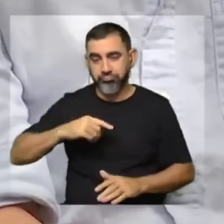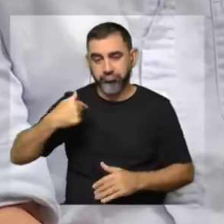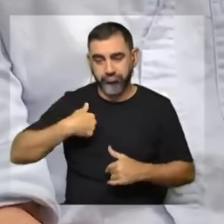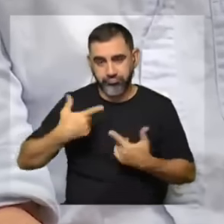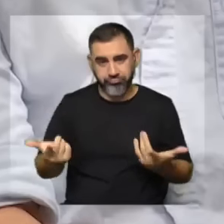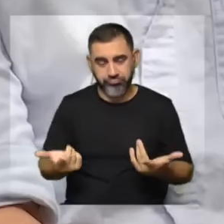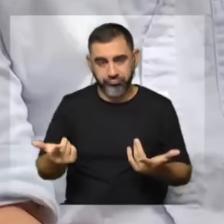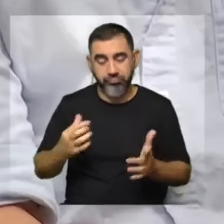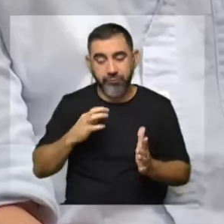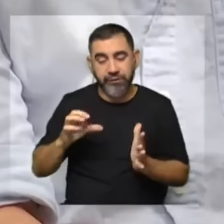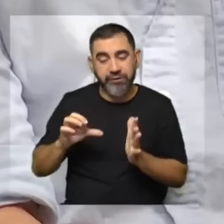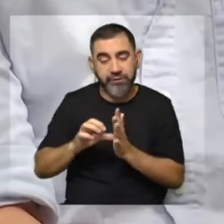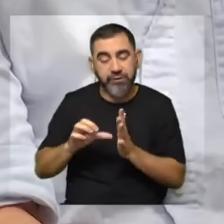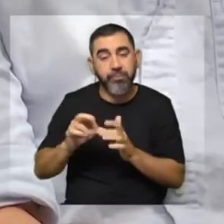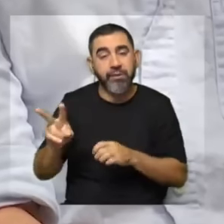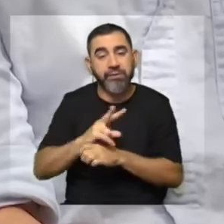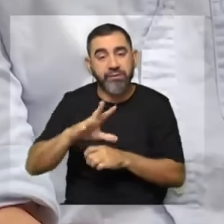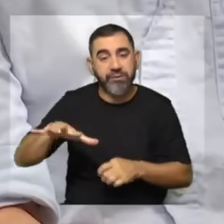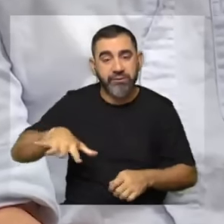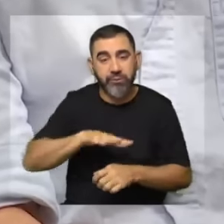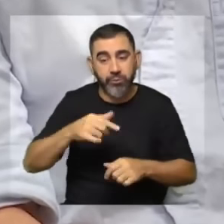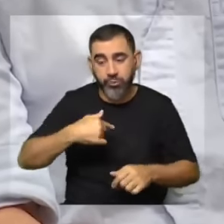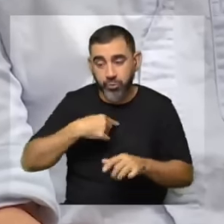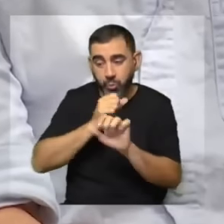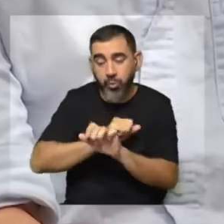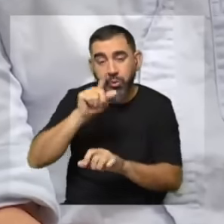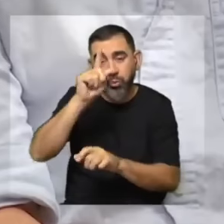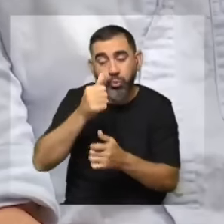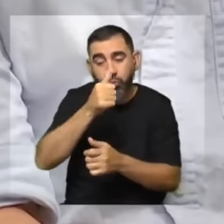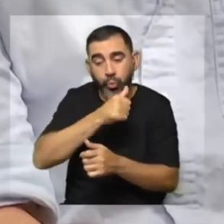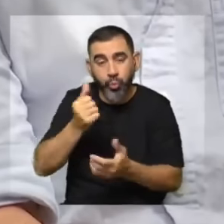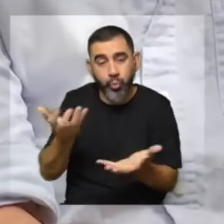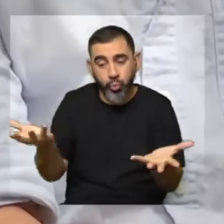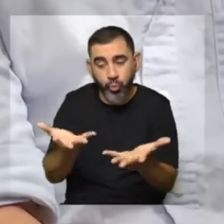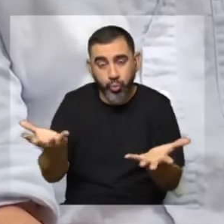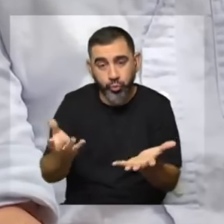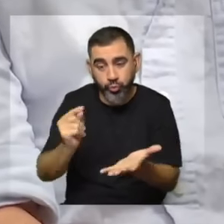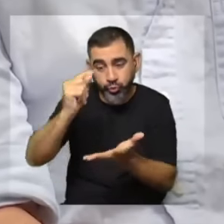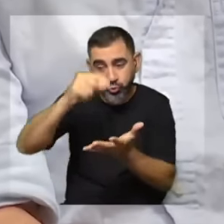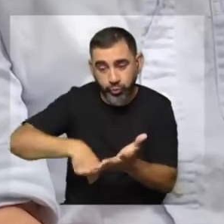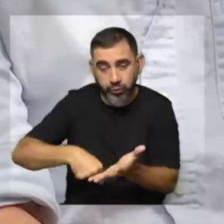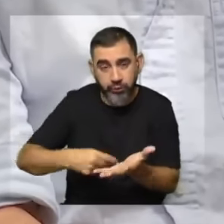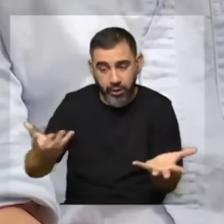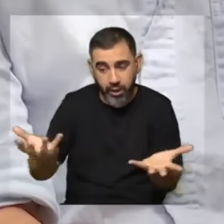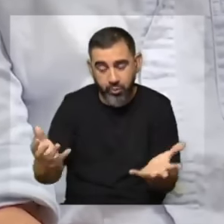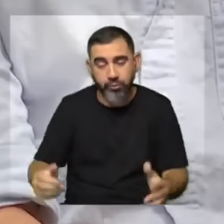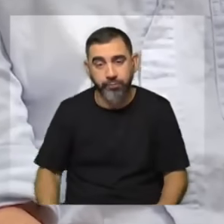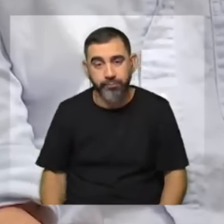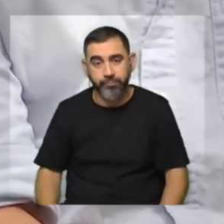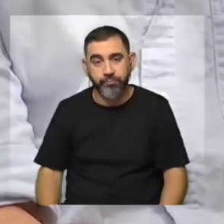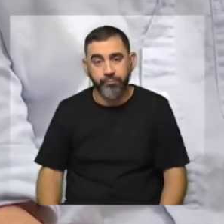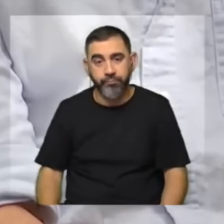Cuál va a ser su sistema de seguridad social cuando ellos mismos pueden resolverlo ahora firmando iriendo